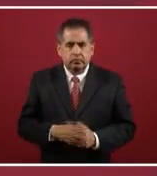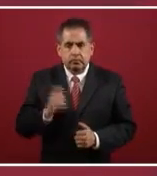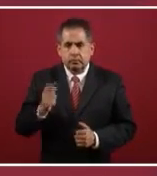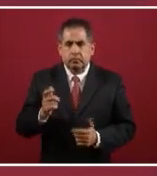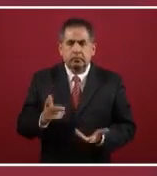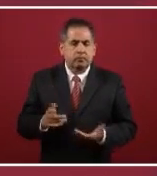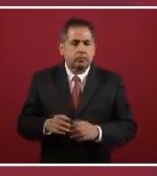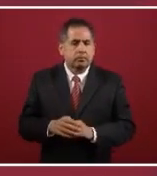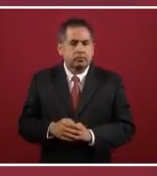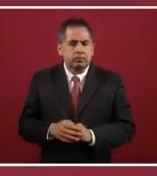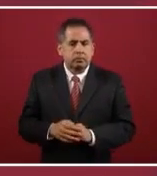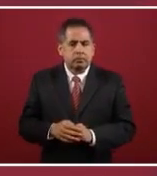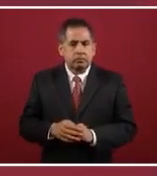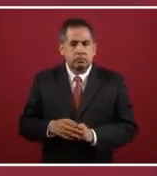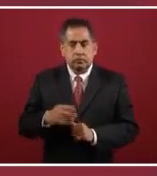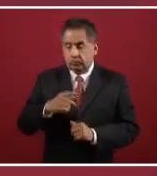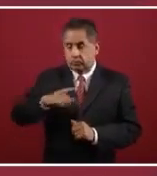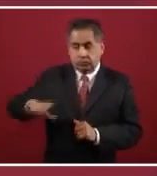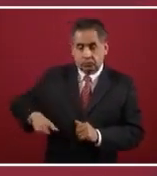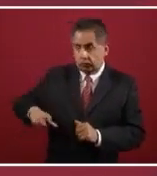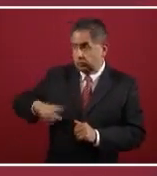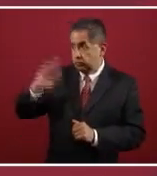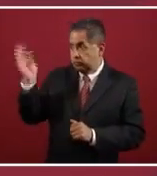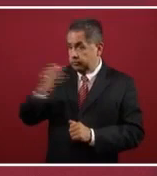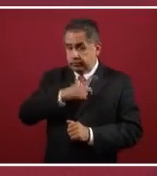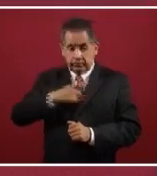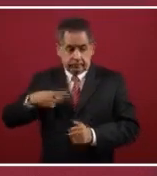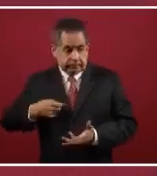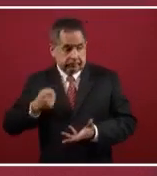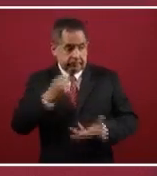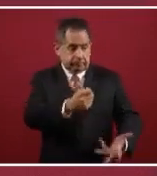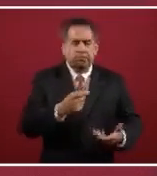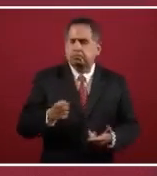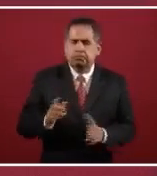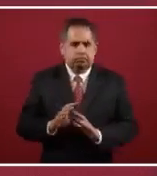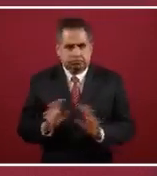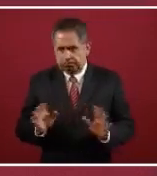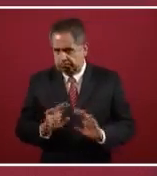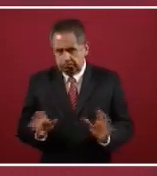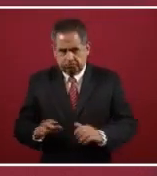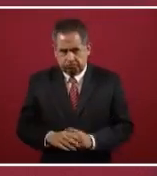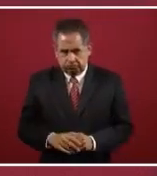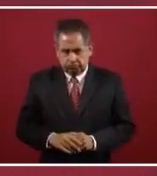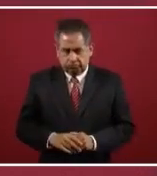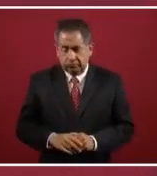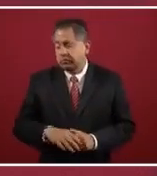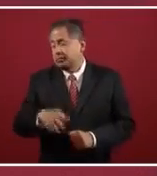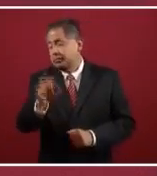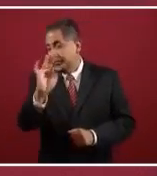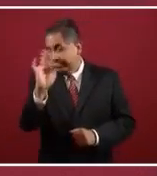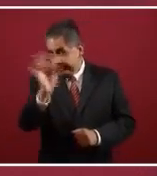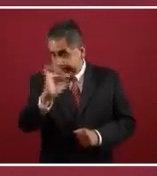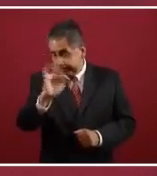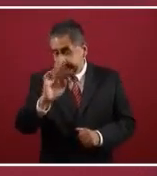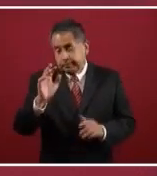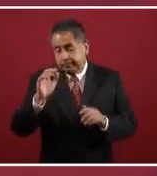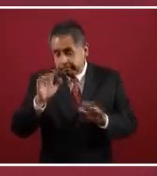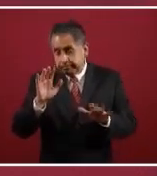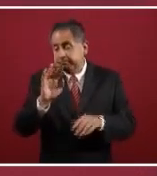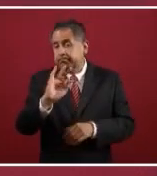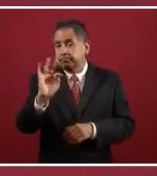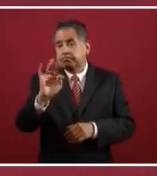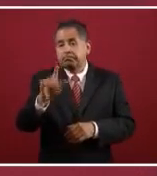no es una deuda de la federación. Si fuese así, ¿sí?